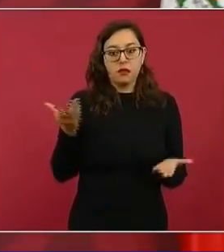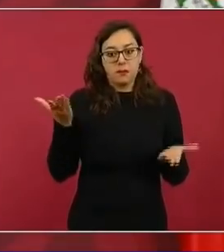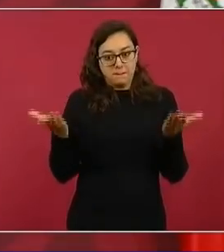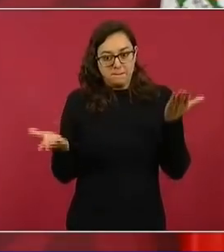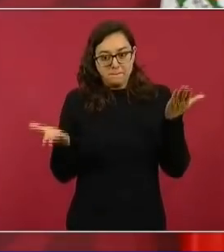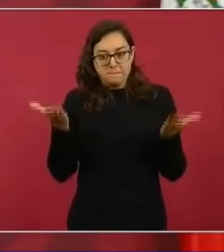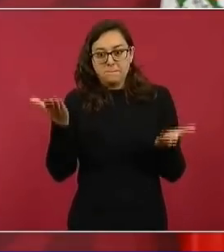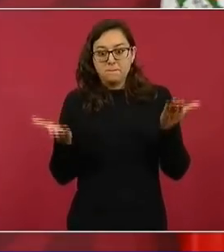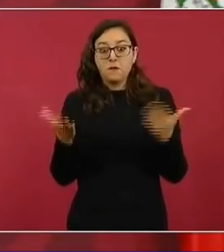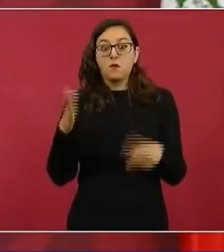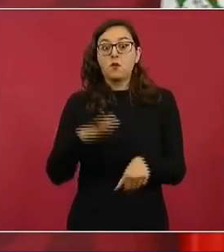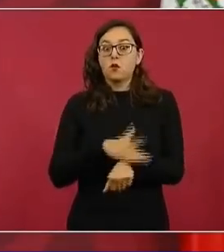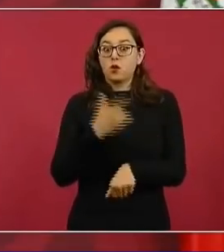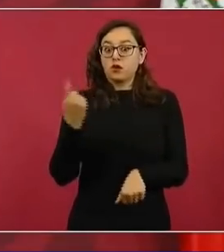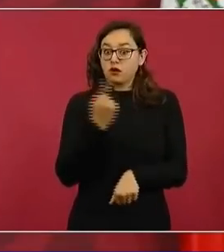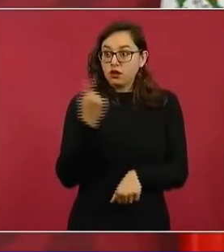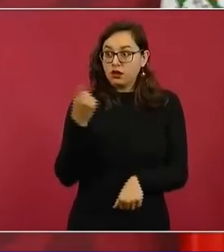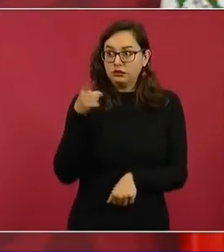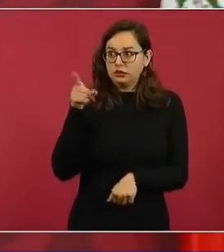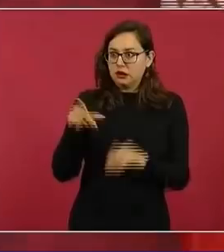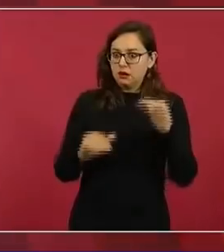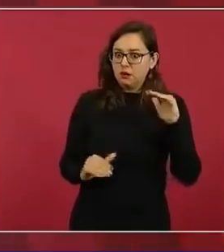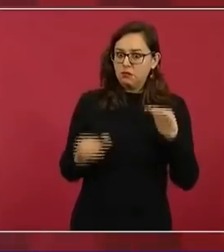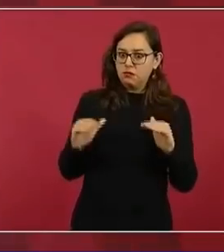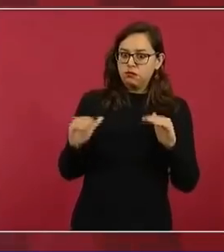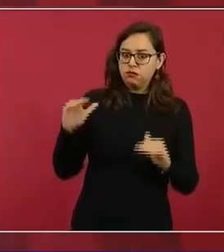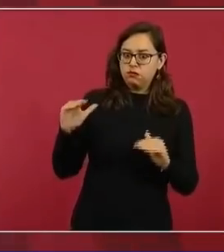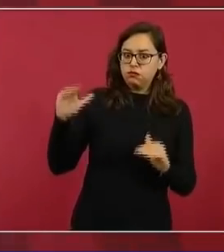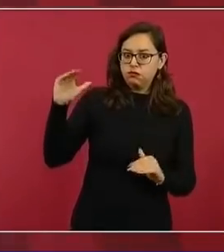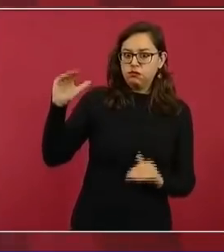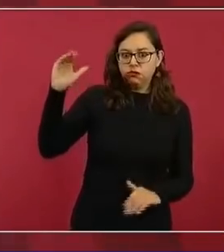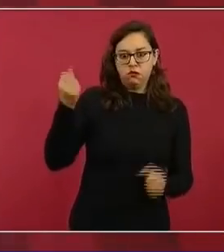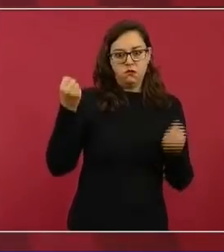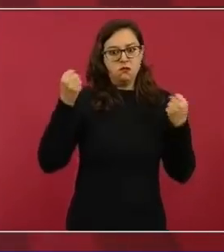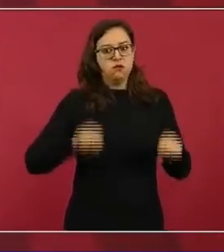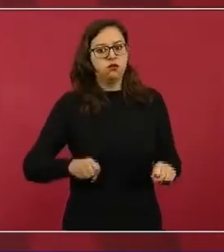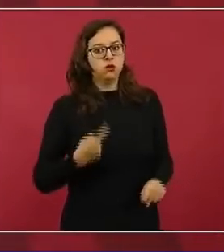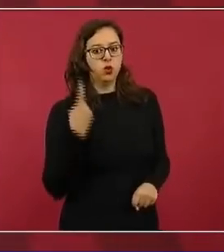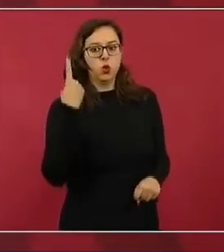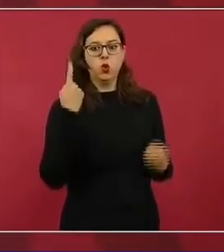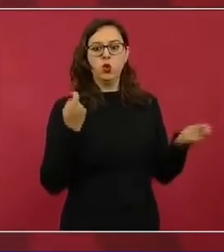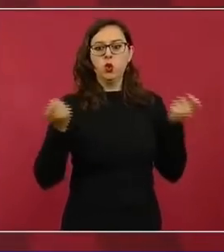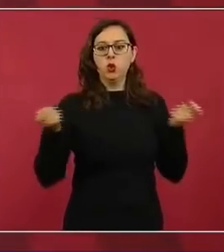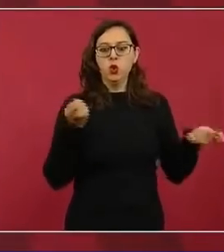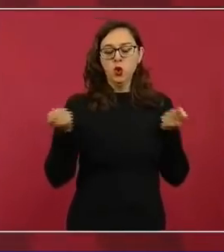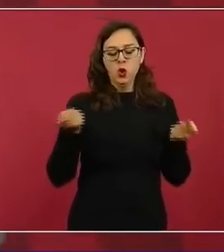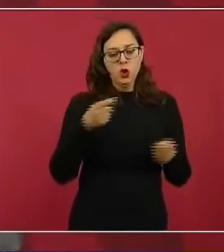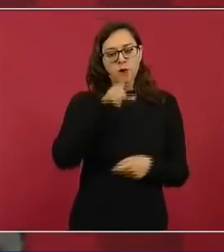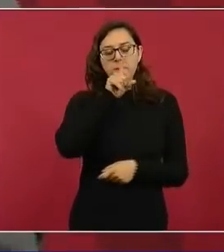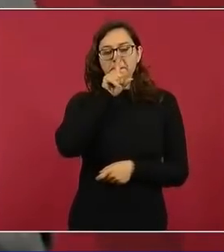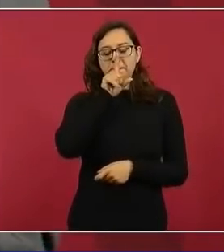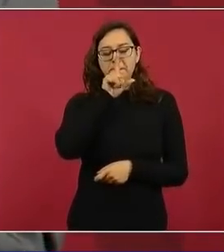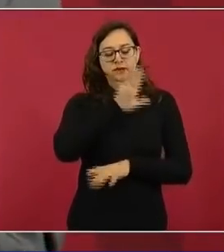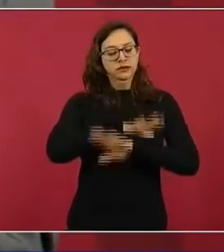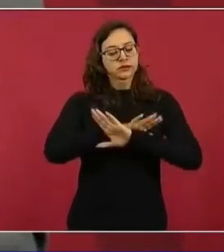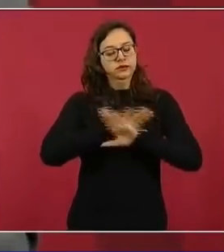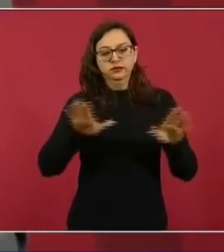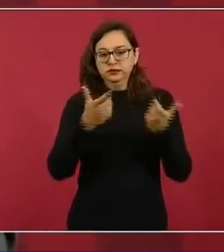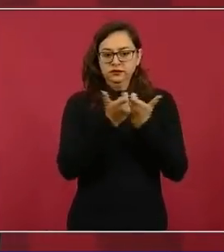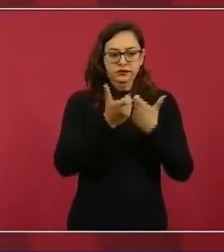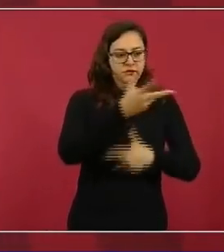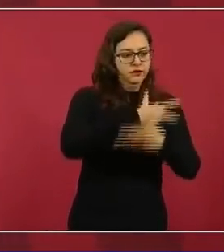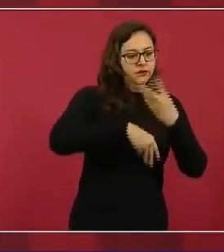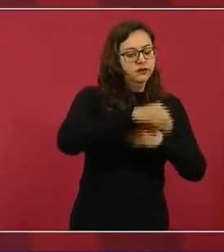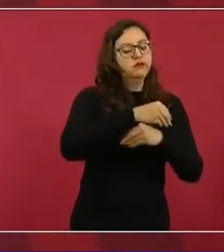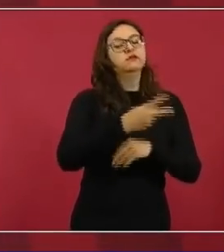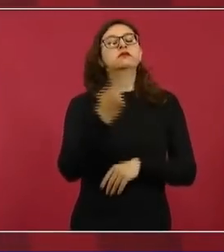de dominación. No queremos hegemonías, ni en lo económico, ni en lo político,